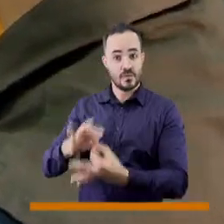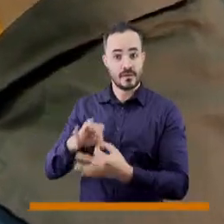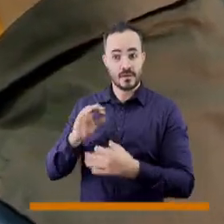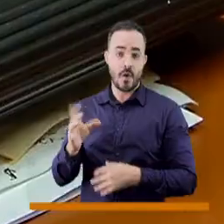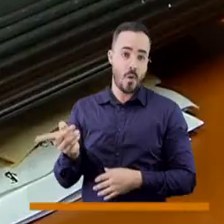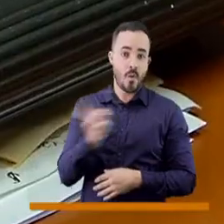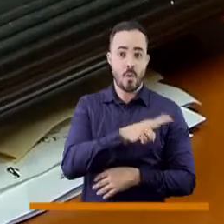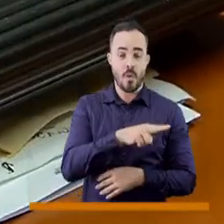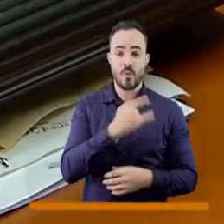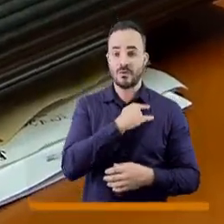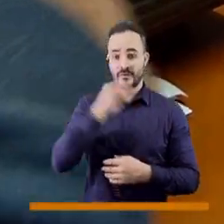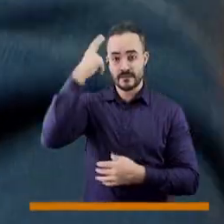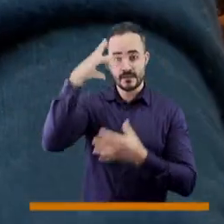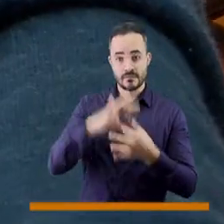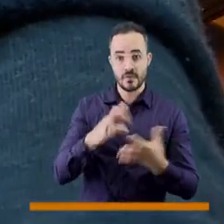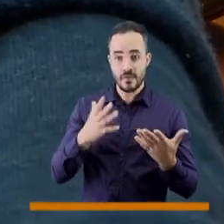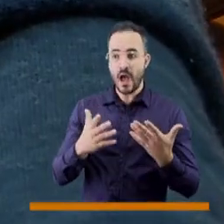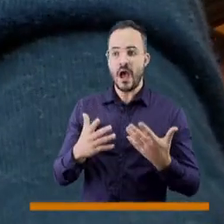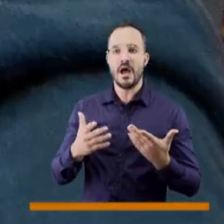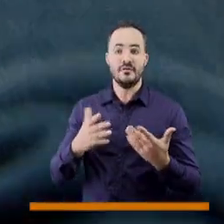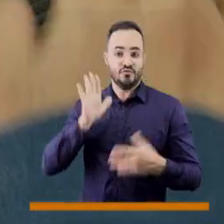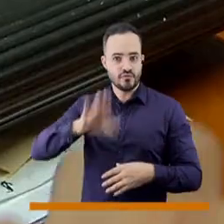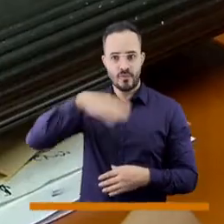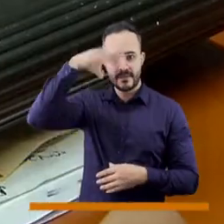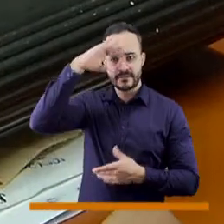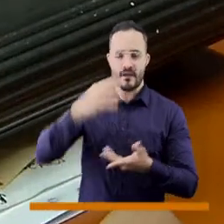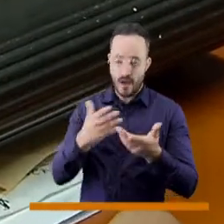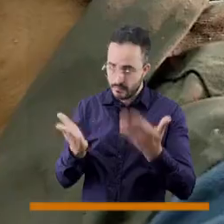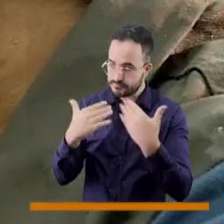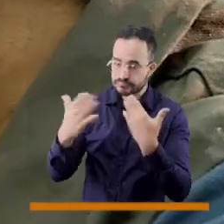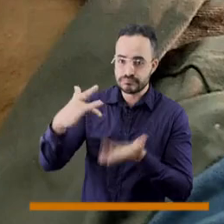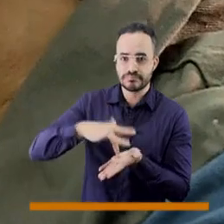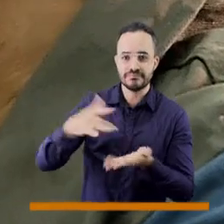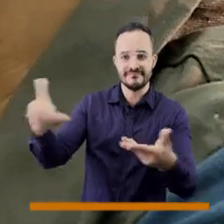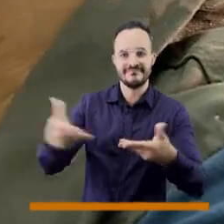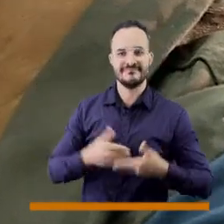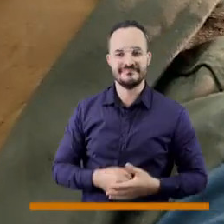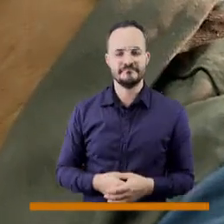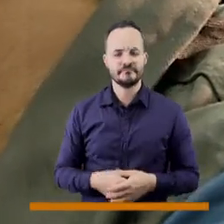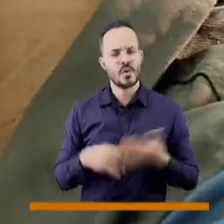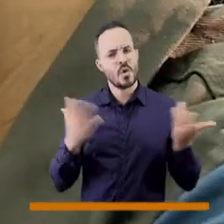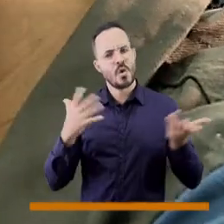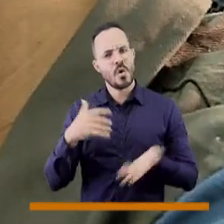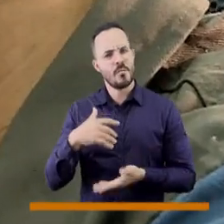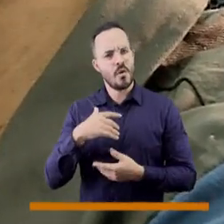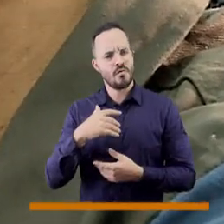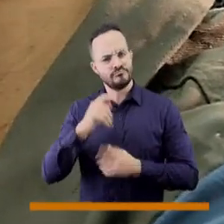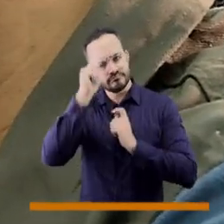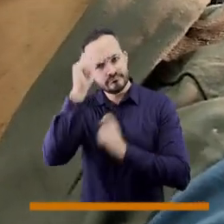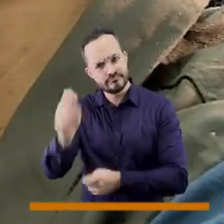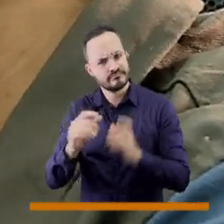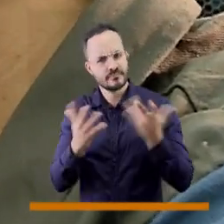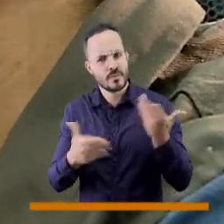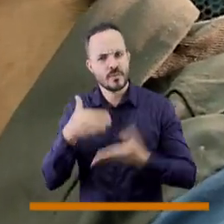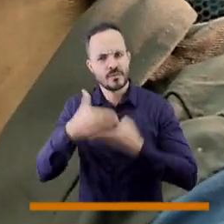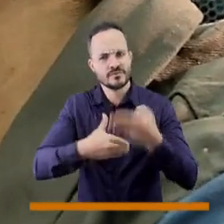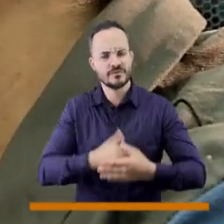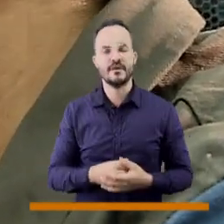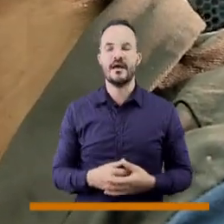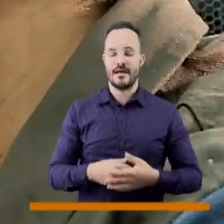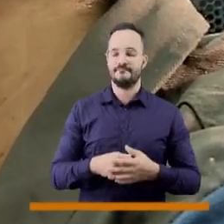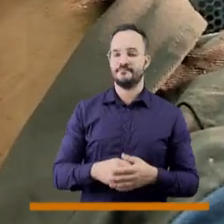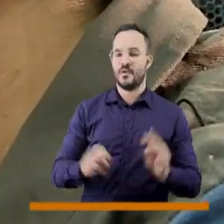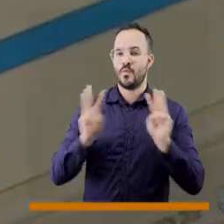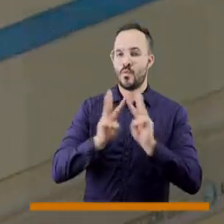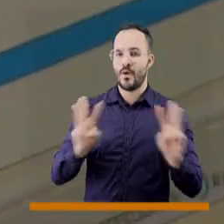educativas oficiales de Medellín y de universidades de Medellín. María, ¿y cómo se otorgan estas distinciones? Acá es muy importante que